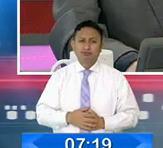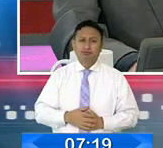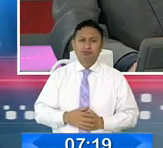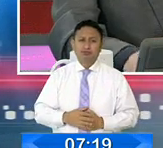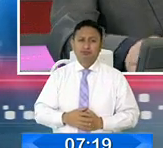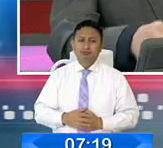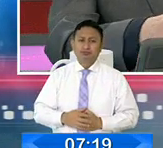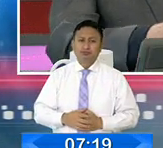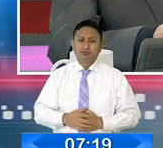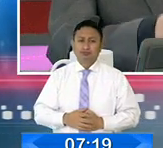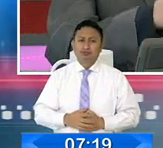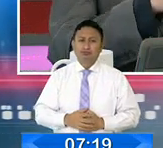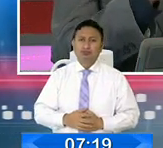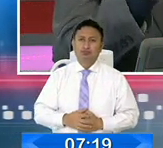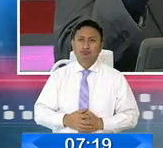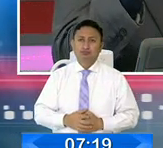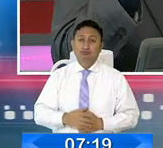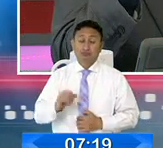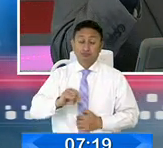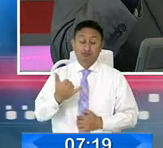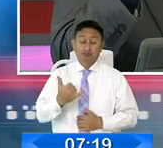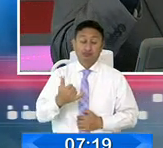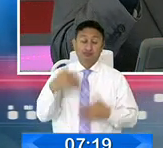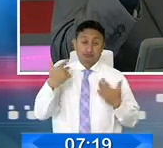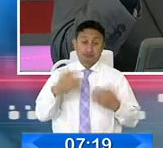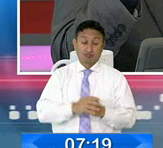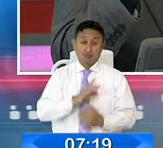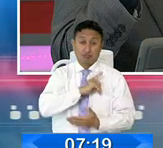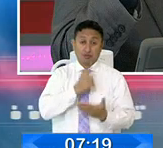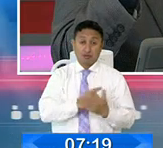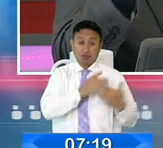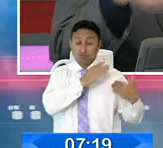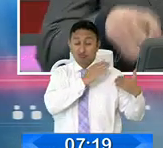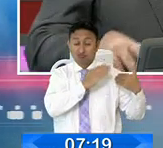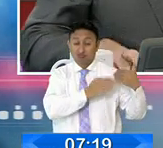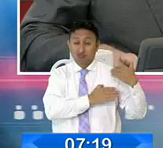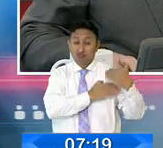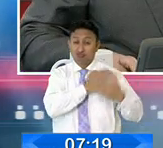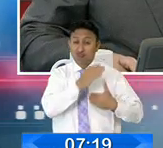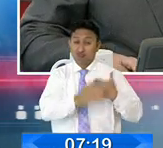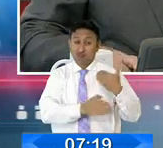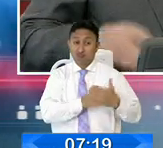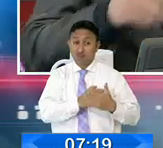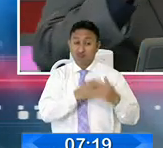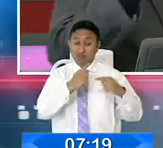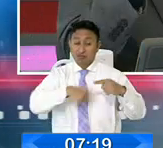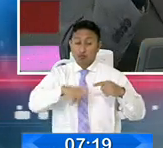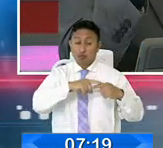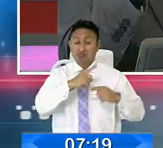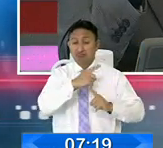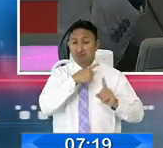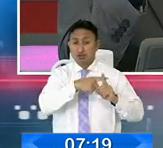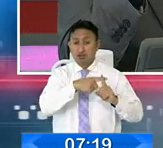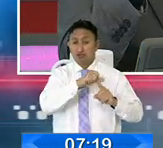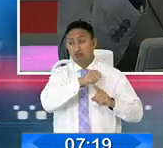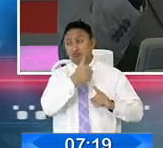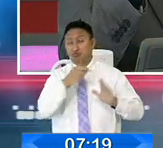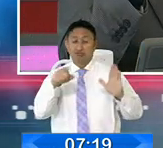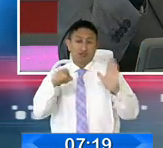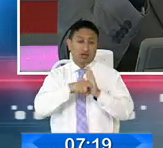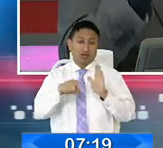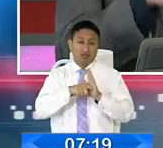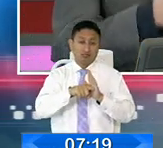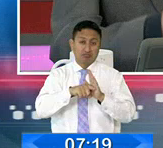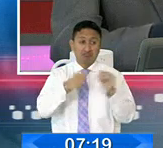Llega Roberto, obviamente, con una historia que tiene muchos aciertos, también varios